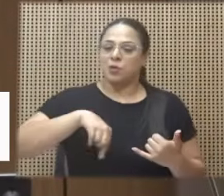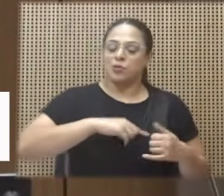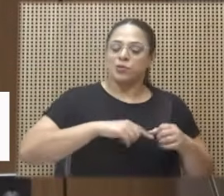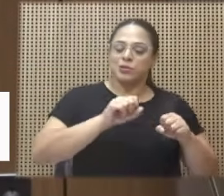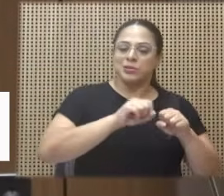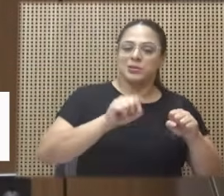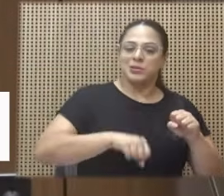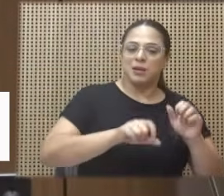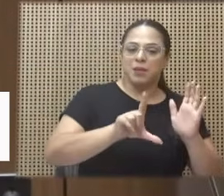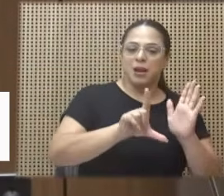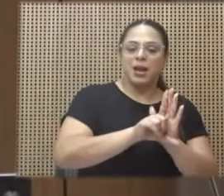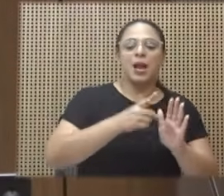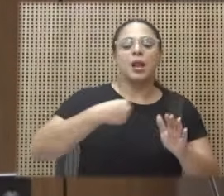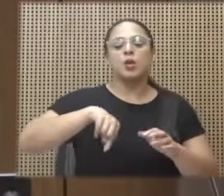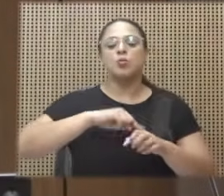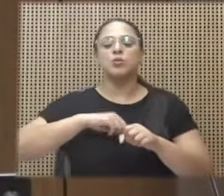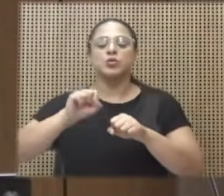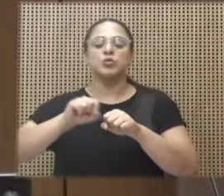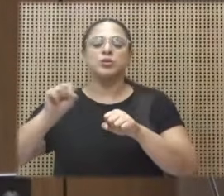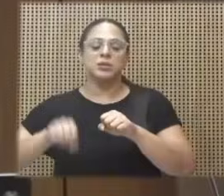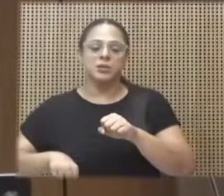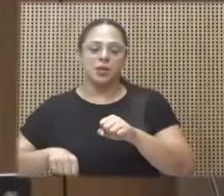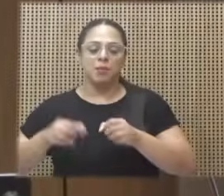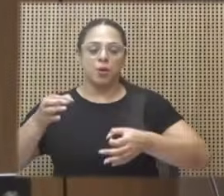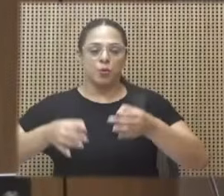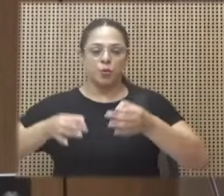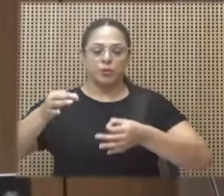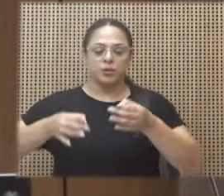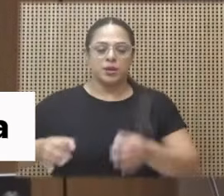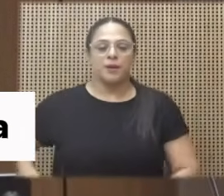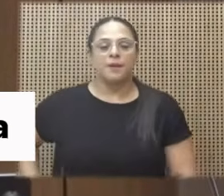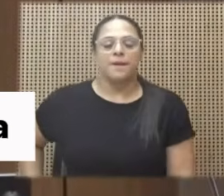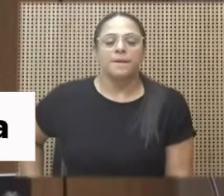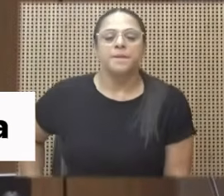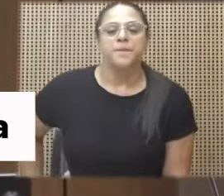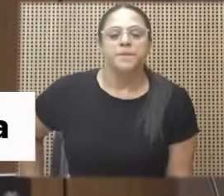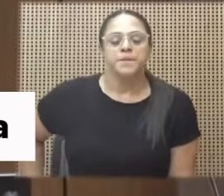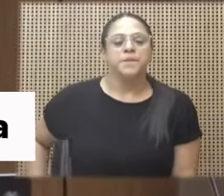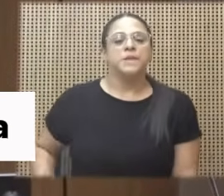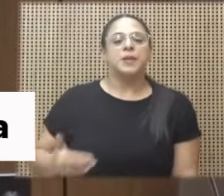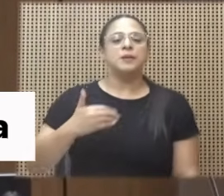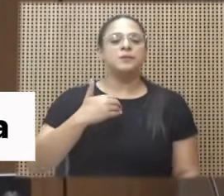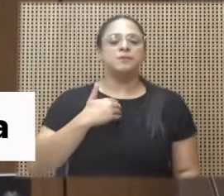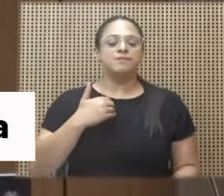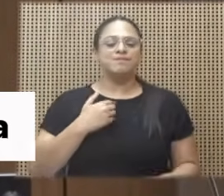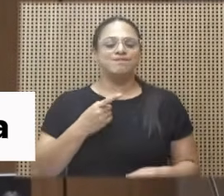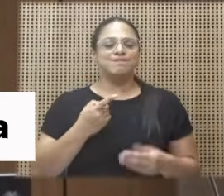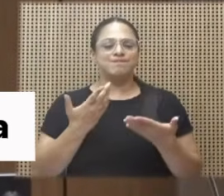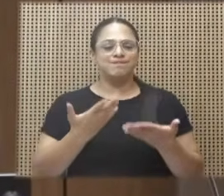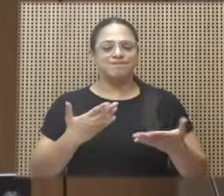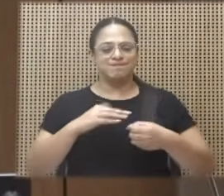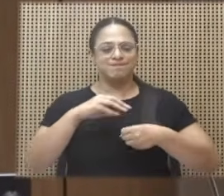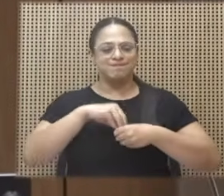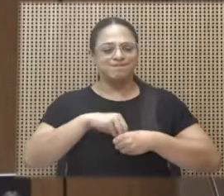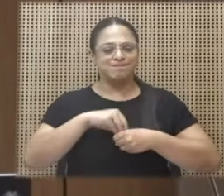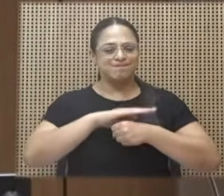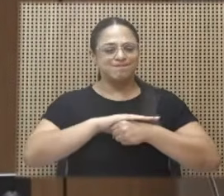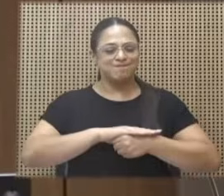y hacerlo sin descalificaciones irresponsables ni perversas, cargadas de malignidad y